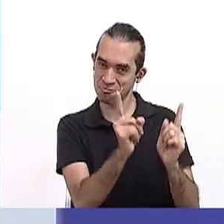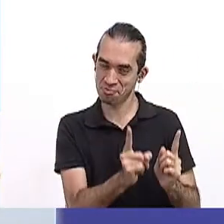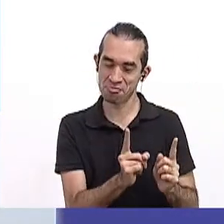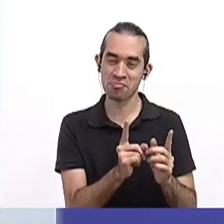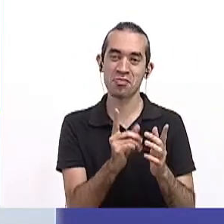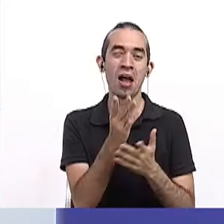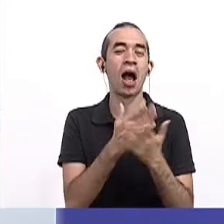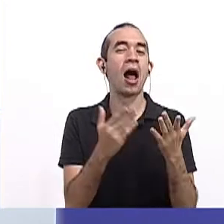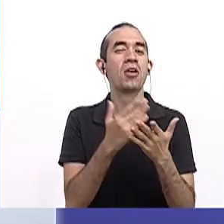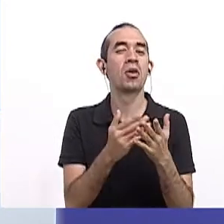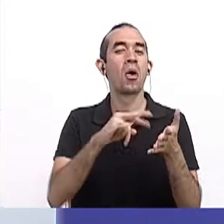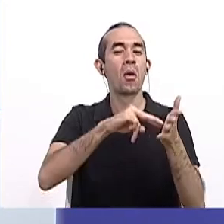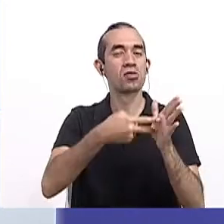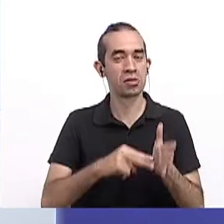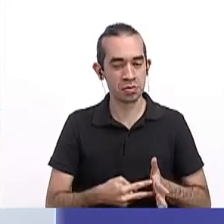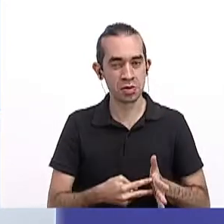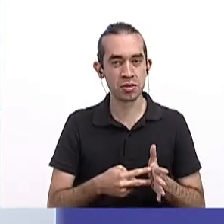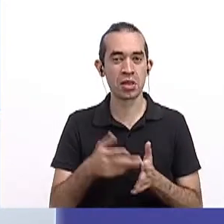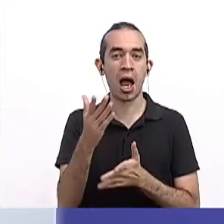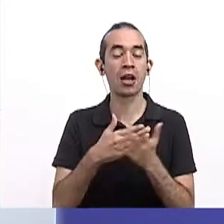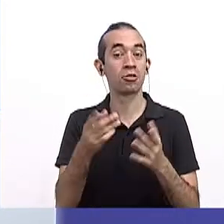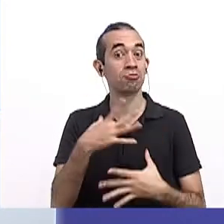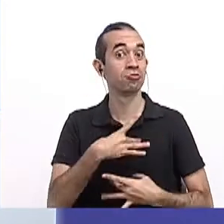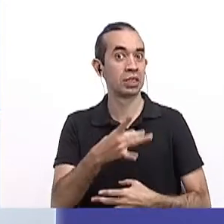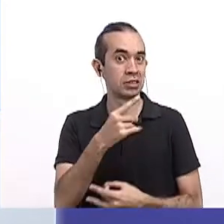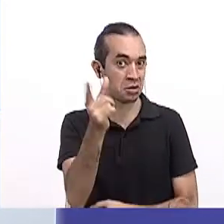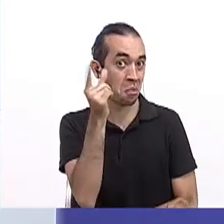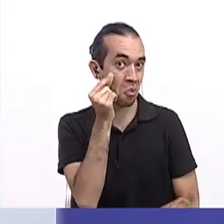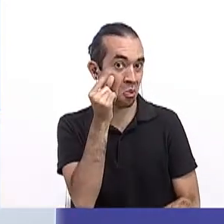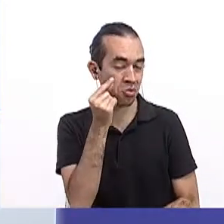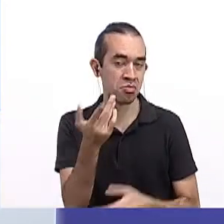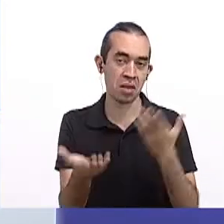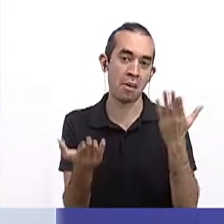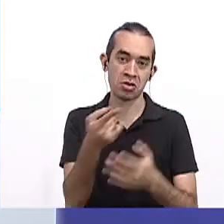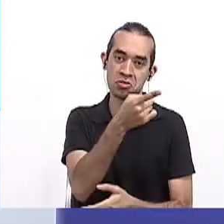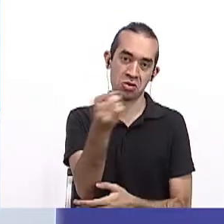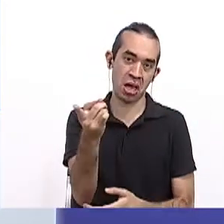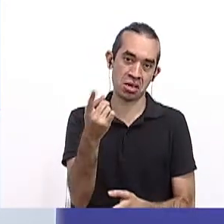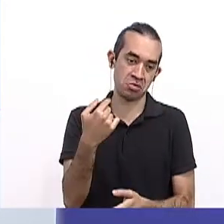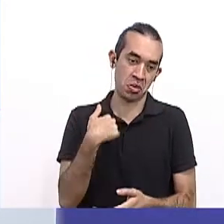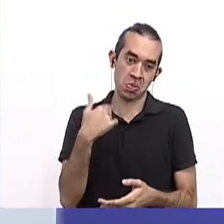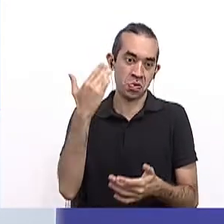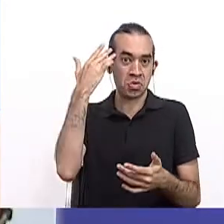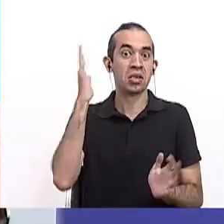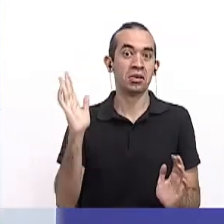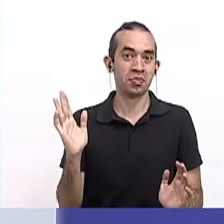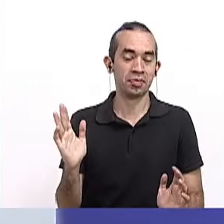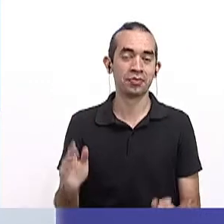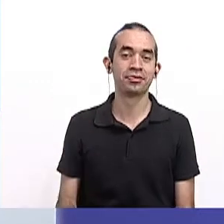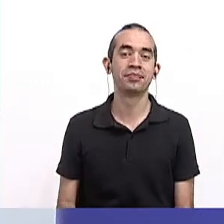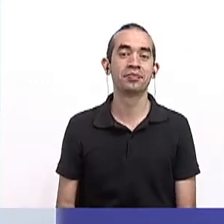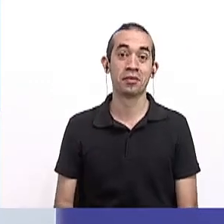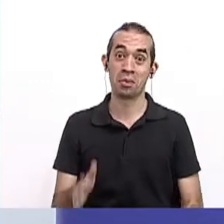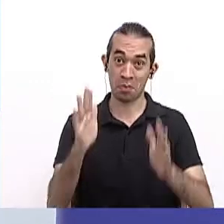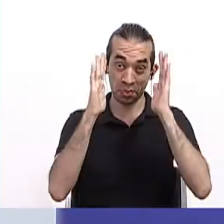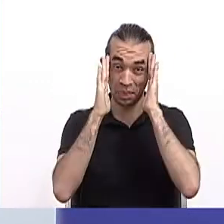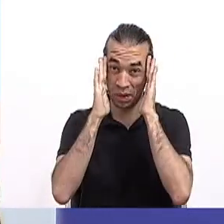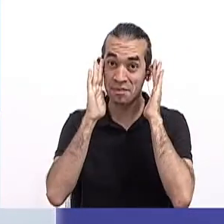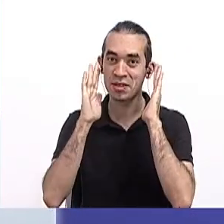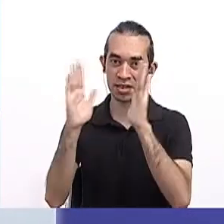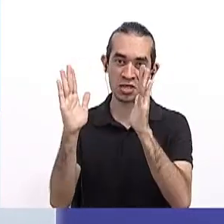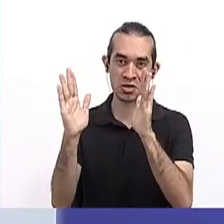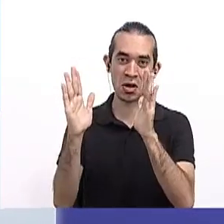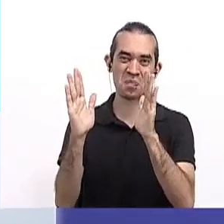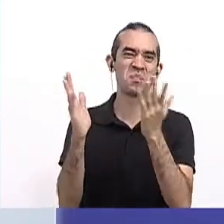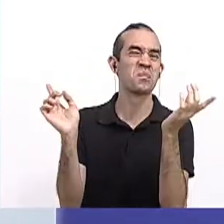algunos conceptos o algunas curiosidades que tal vez ustedes y yo no conocemos. Así que prestemos atención a